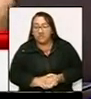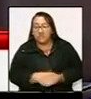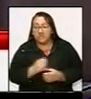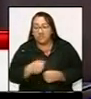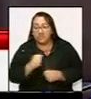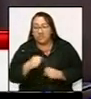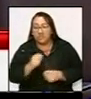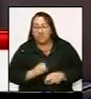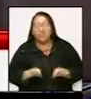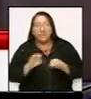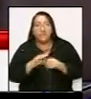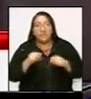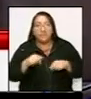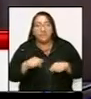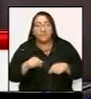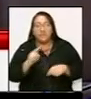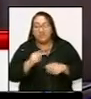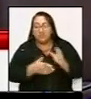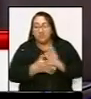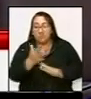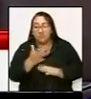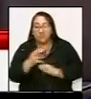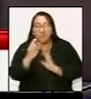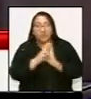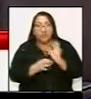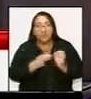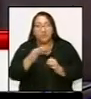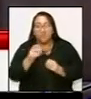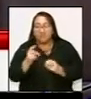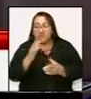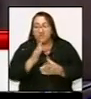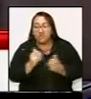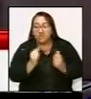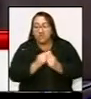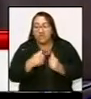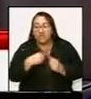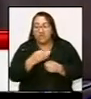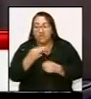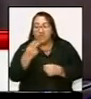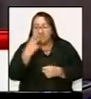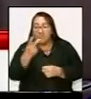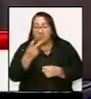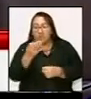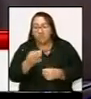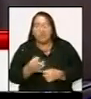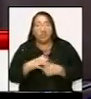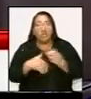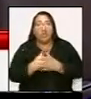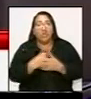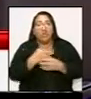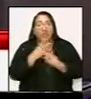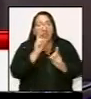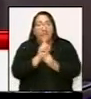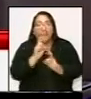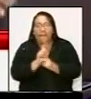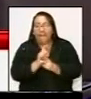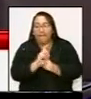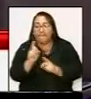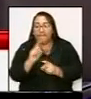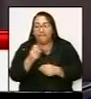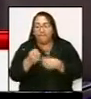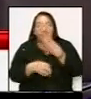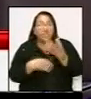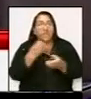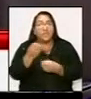¡Claro! Quieren estar acá por no salir a sus regiones, por no acompañarnos a nuestras regiones para que vean la realidad en forma directa y no que les